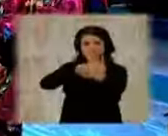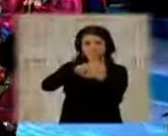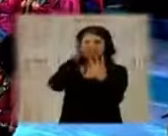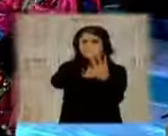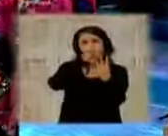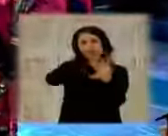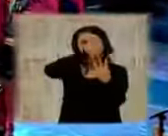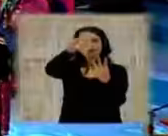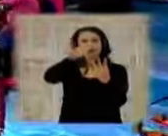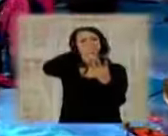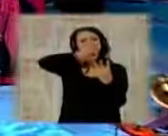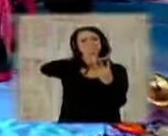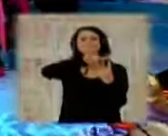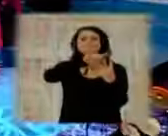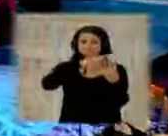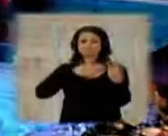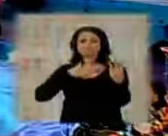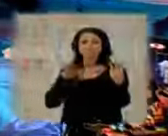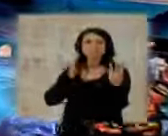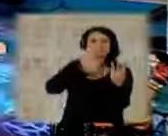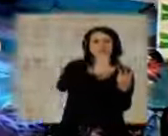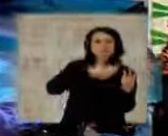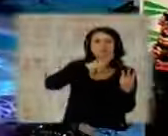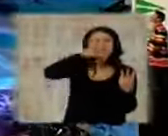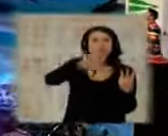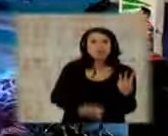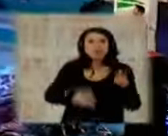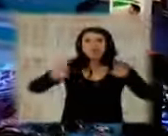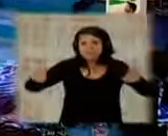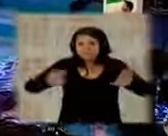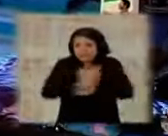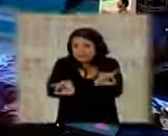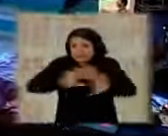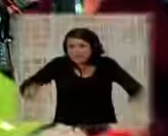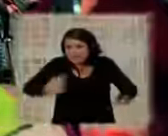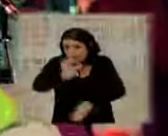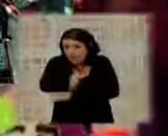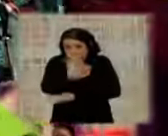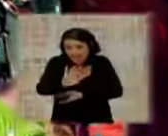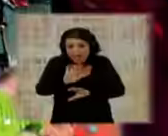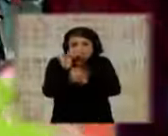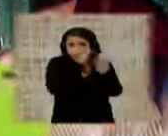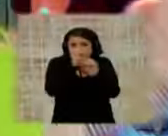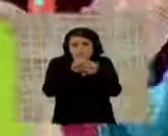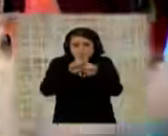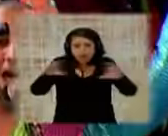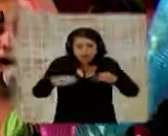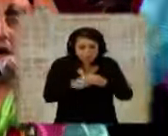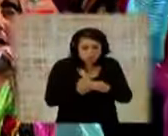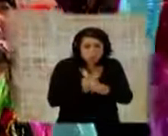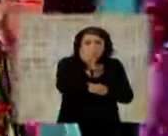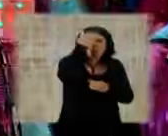nos pueden representar. Está muy claro que las murgas somos una, un ejemplo de